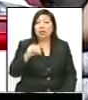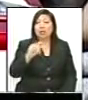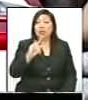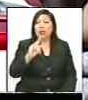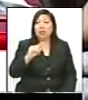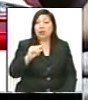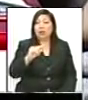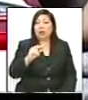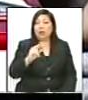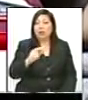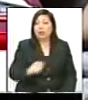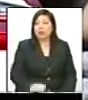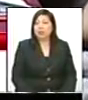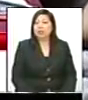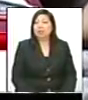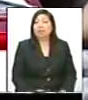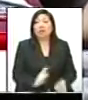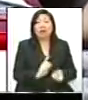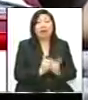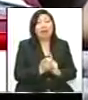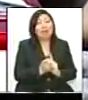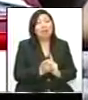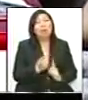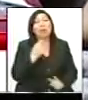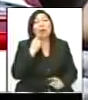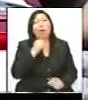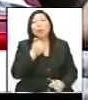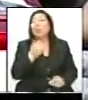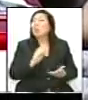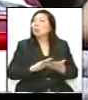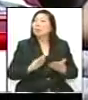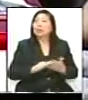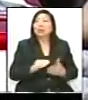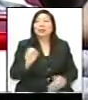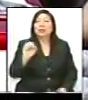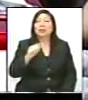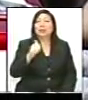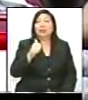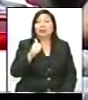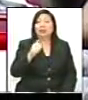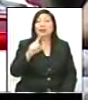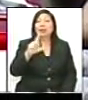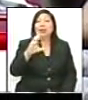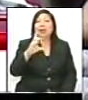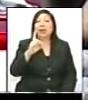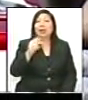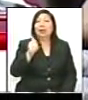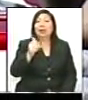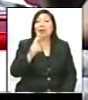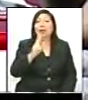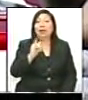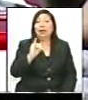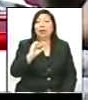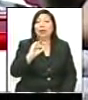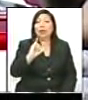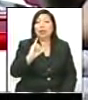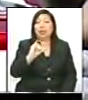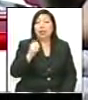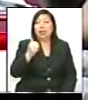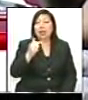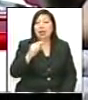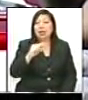del doctor Prado Salarriaga, presidente del Poder Judicial, para que nos pueda brindar sobre todo su exposición y